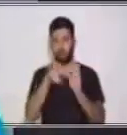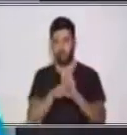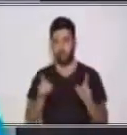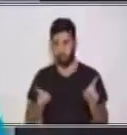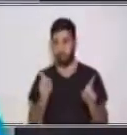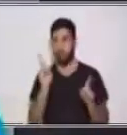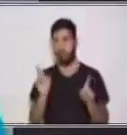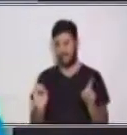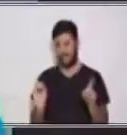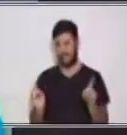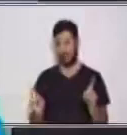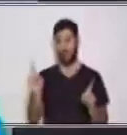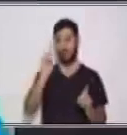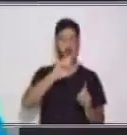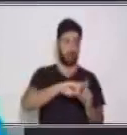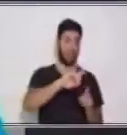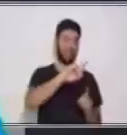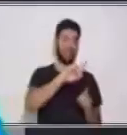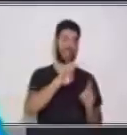los grados.